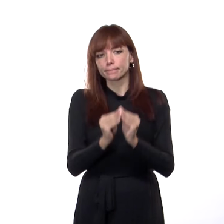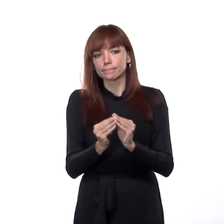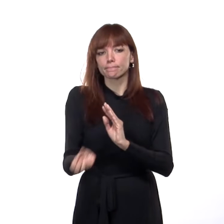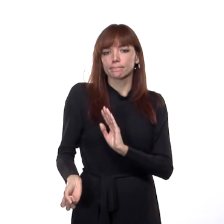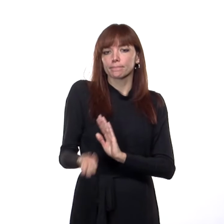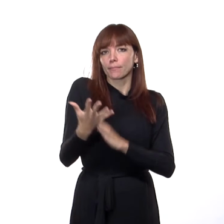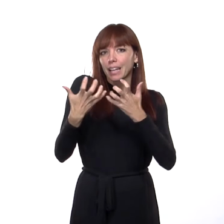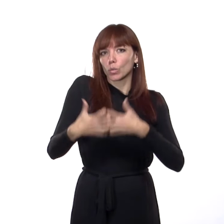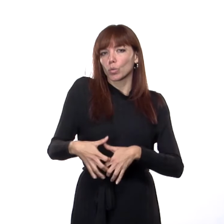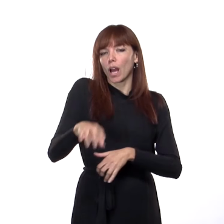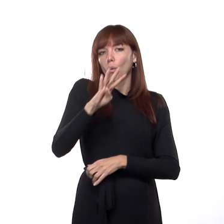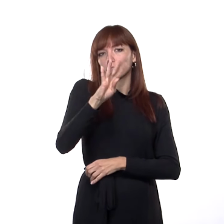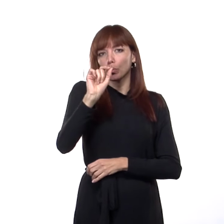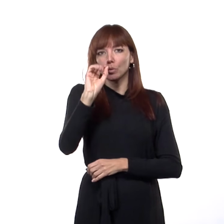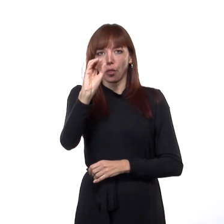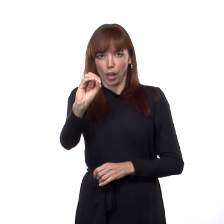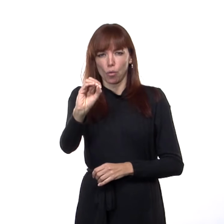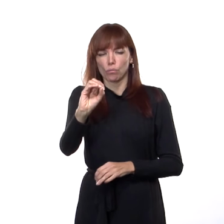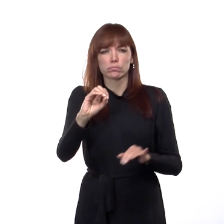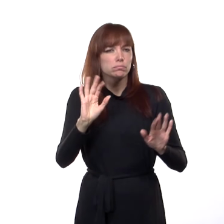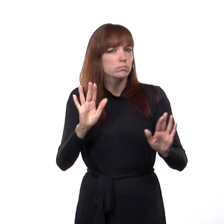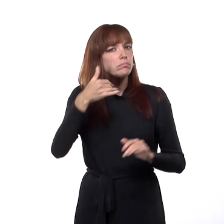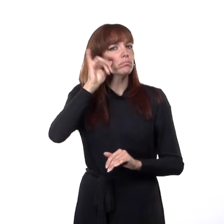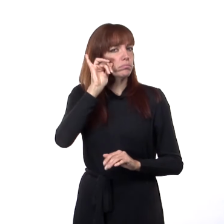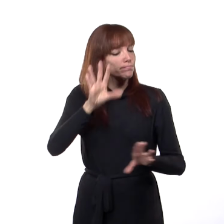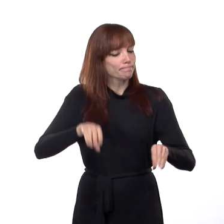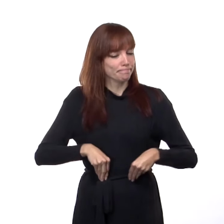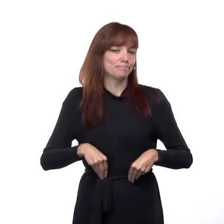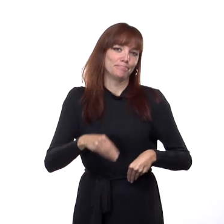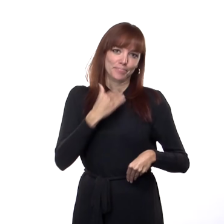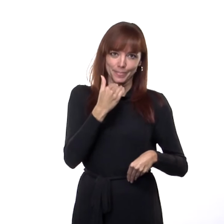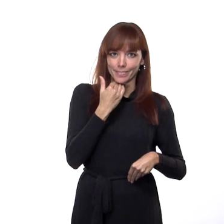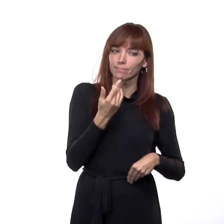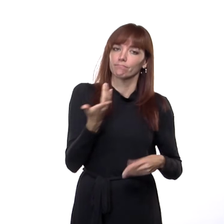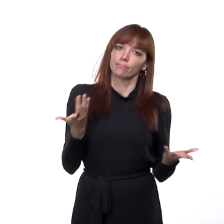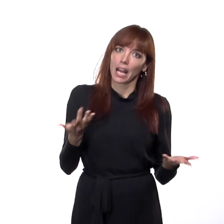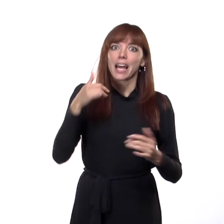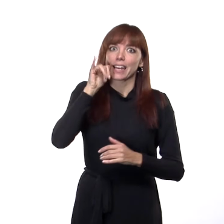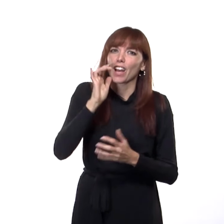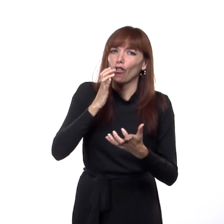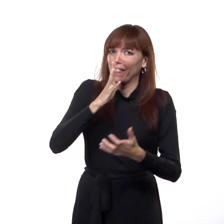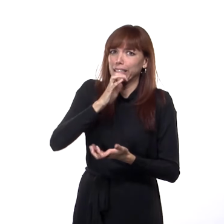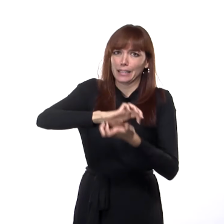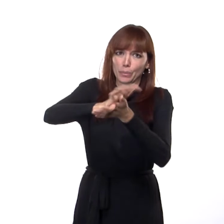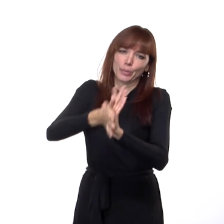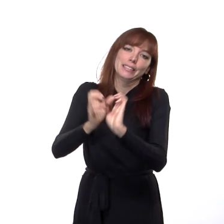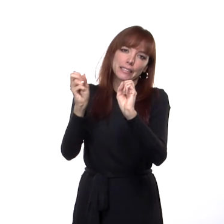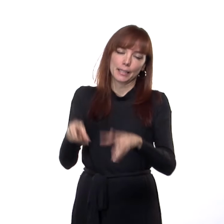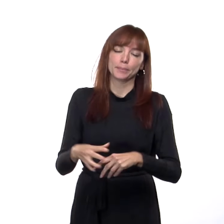de la industria 4.0 pero con un riesgo asumible es decir sin que sea un desastre